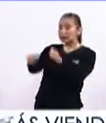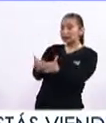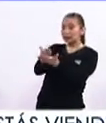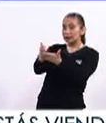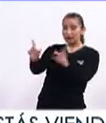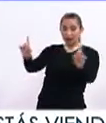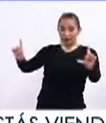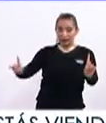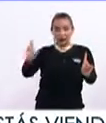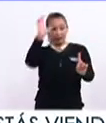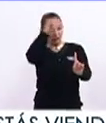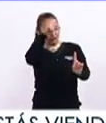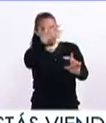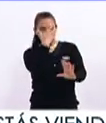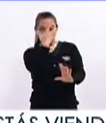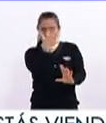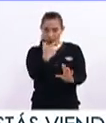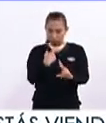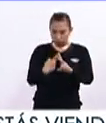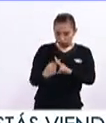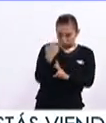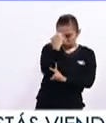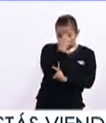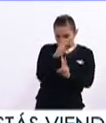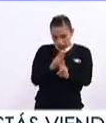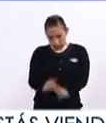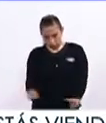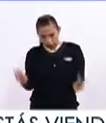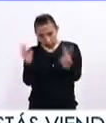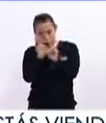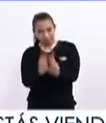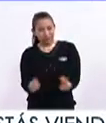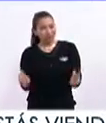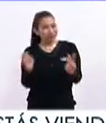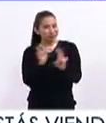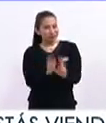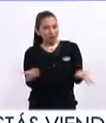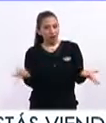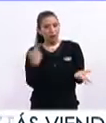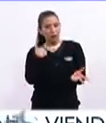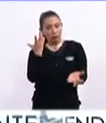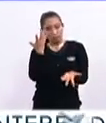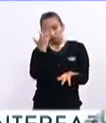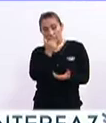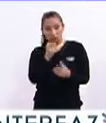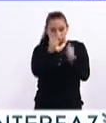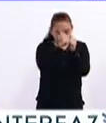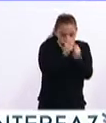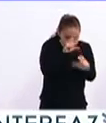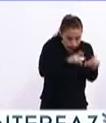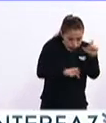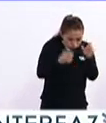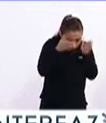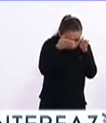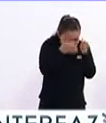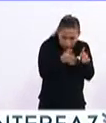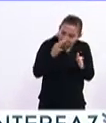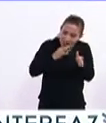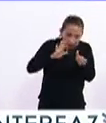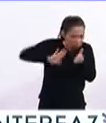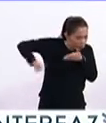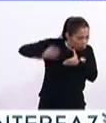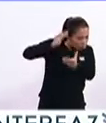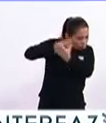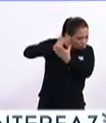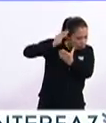otro. El científico serio, calculador, metódico, tesonero, que no sale del laboratorio, que no va a fiestas, que